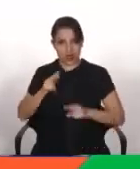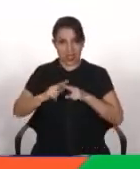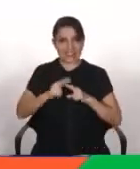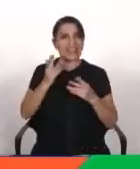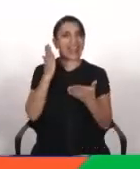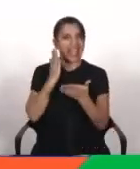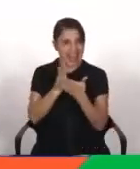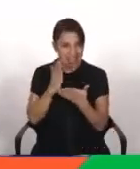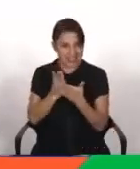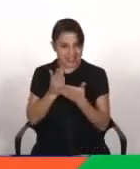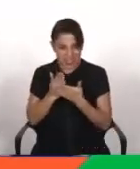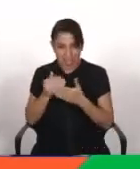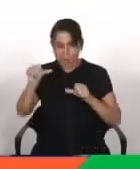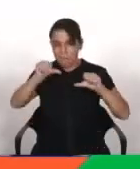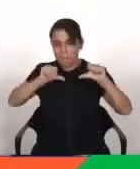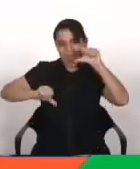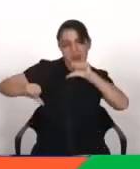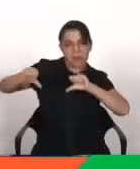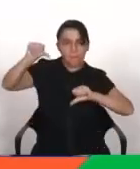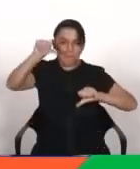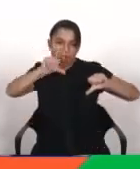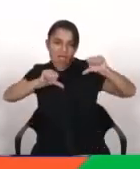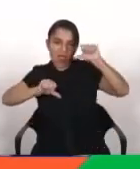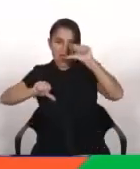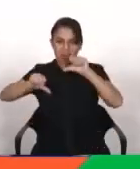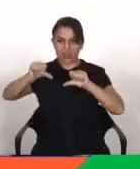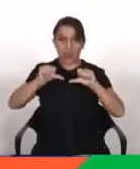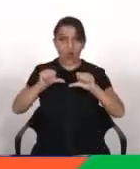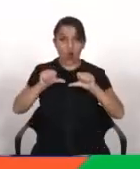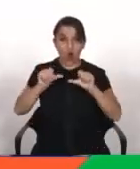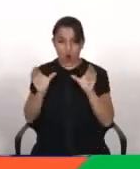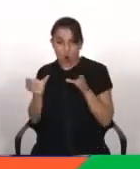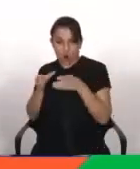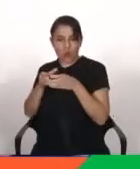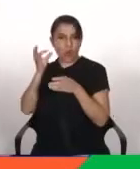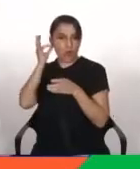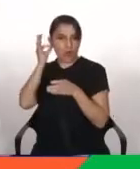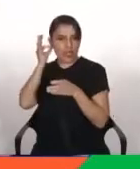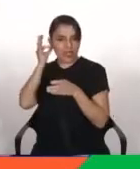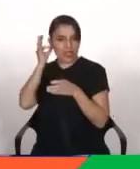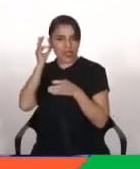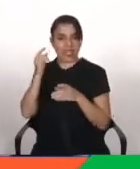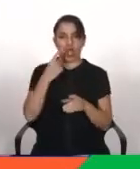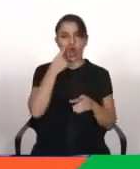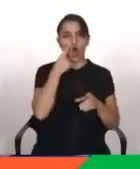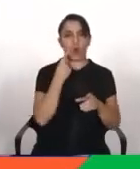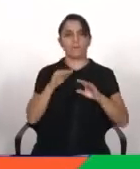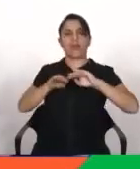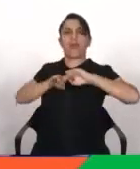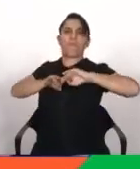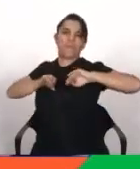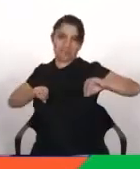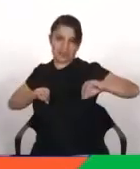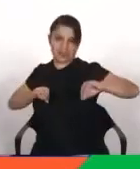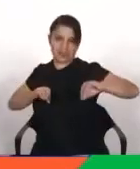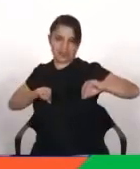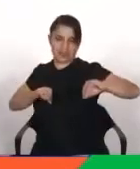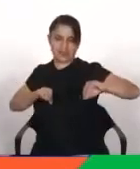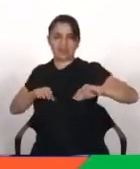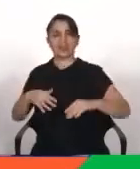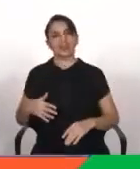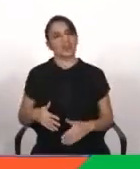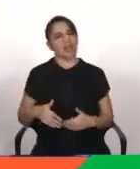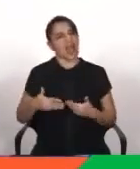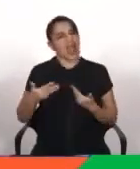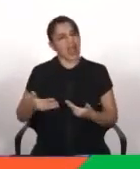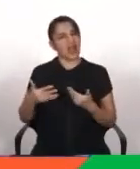juntábamos, algunos hombres se nos unían, pero siempre nosotras hacíamos los trabajos juntas. Y ahora que me vengo a dar cuenta, yo decía, no,